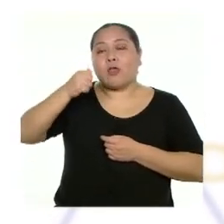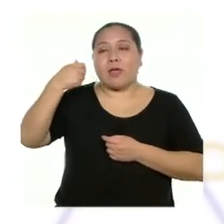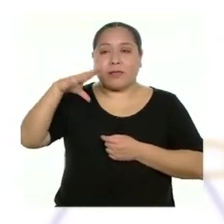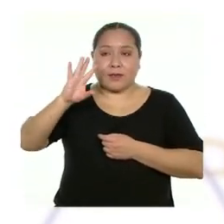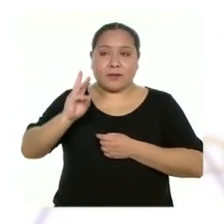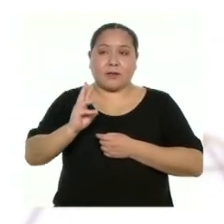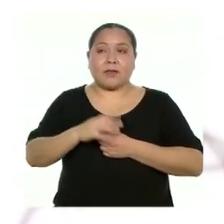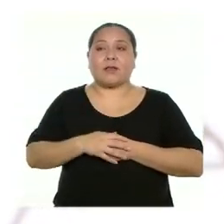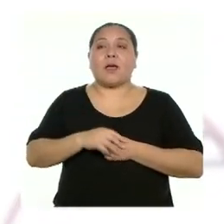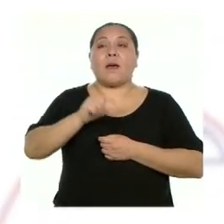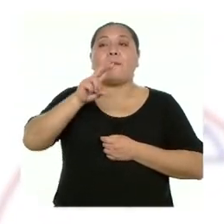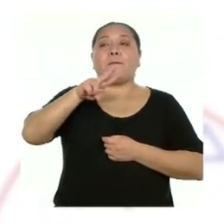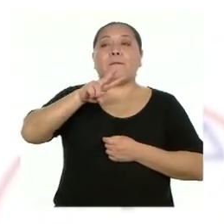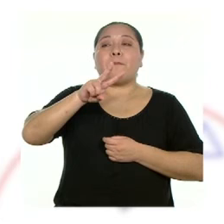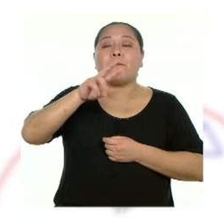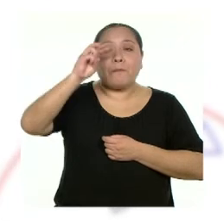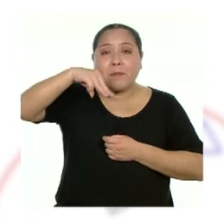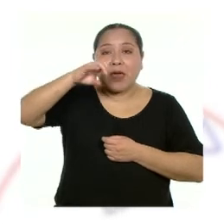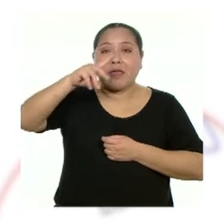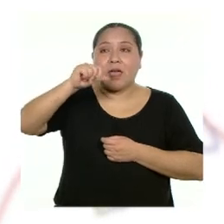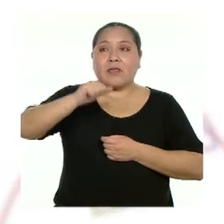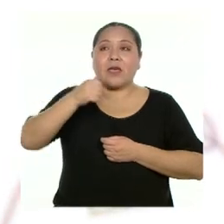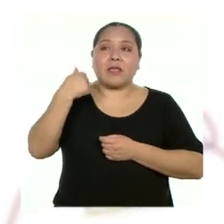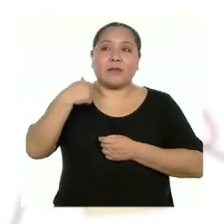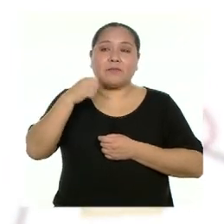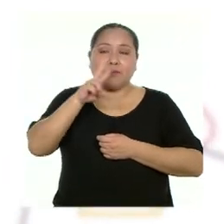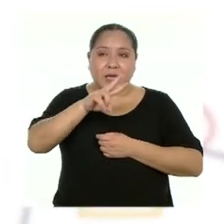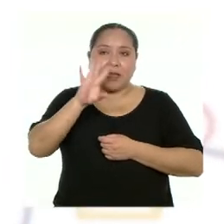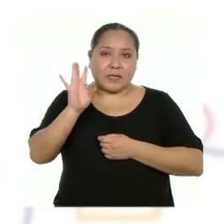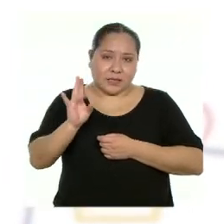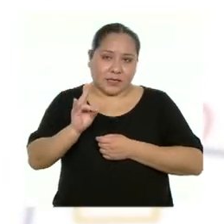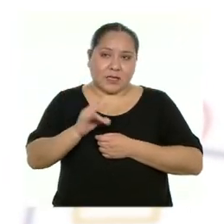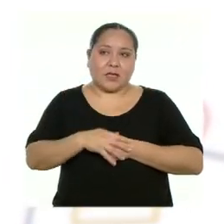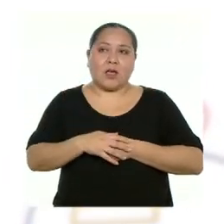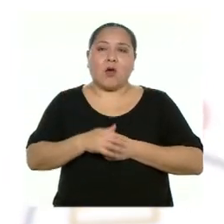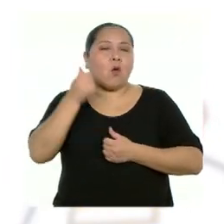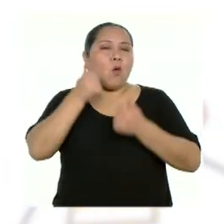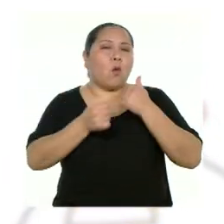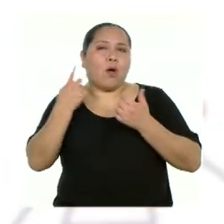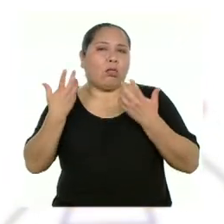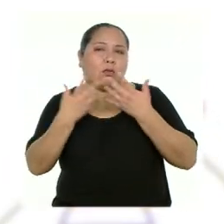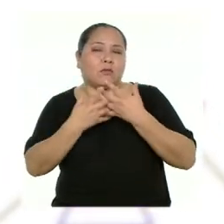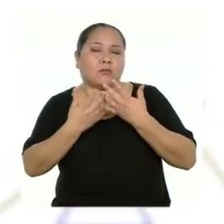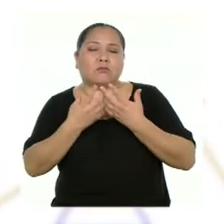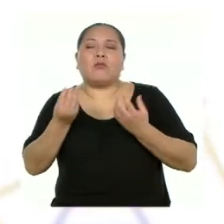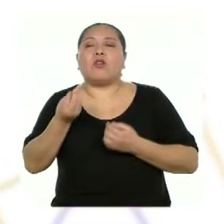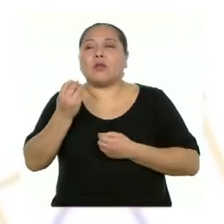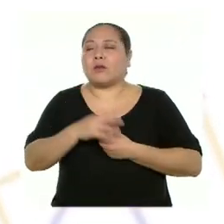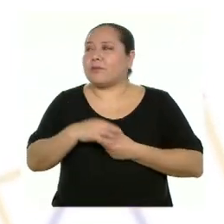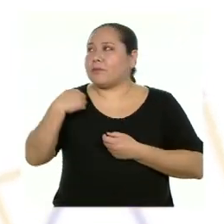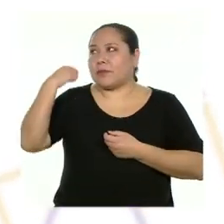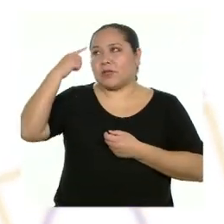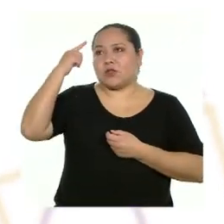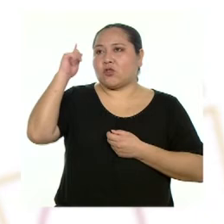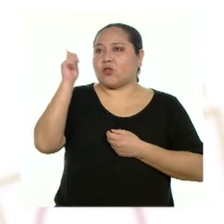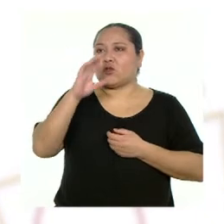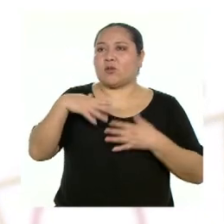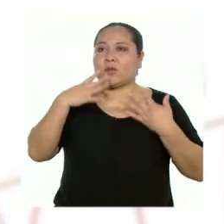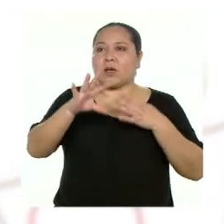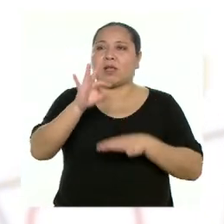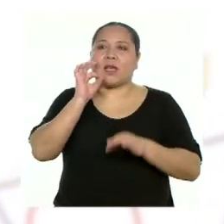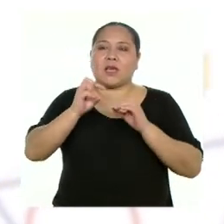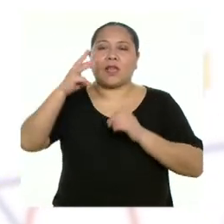y mediana 27. ¿Cuál no describe adecuadamente y por qué? Pienso que no es adecuado elegir la